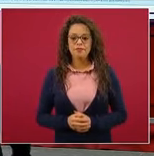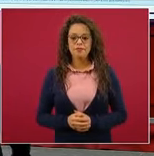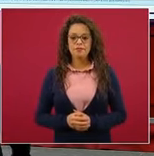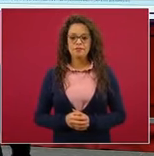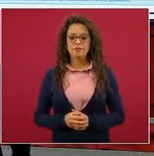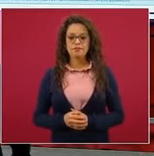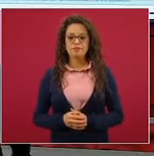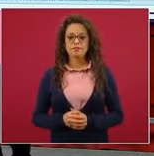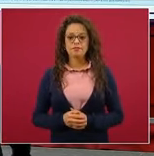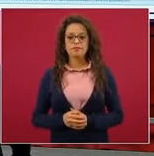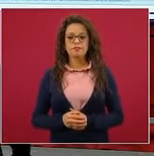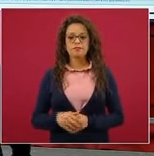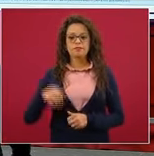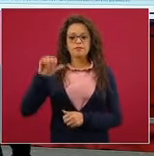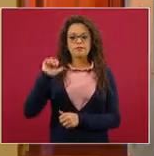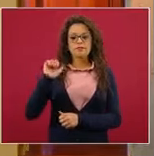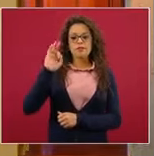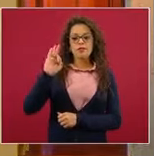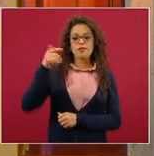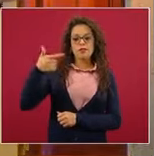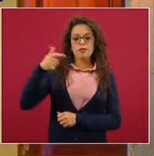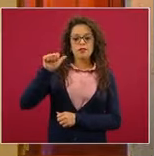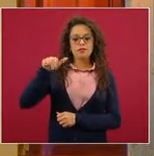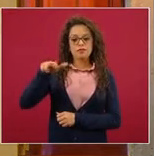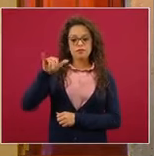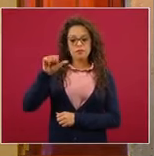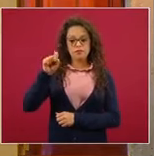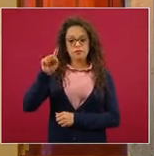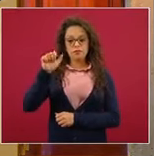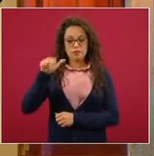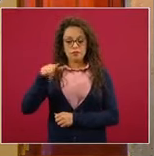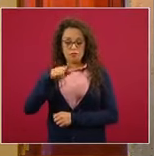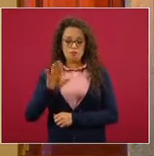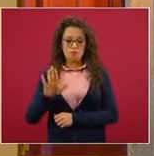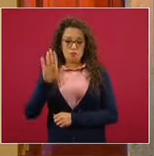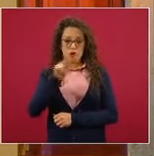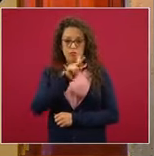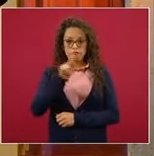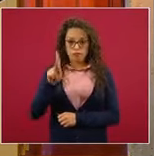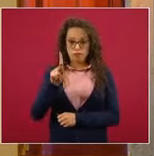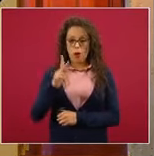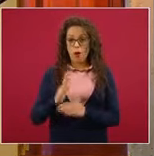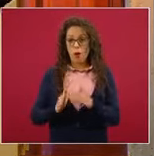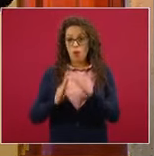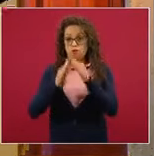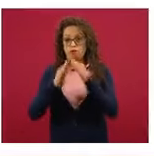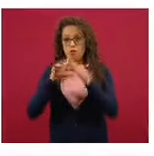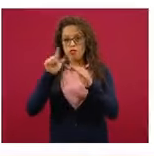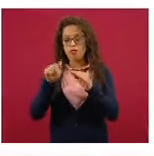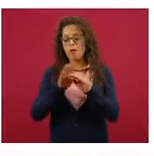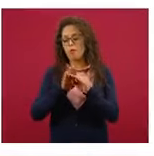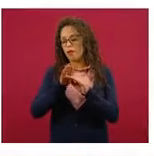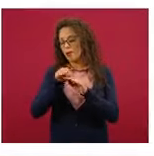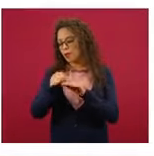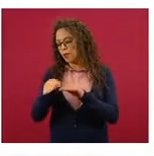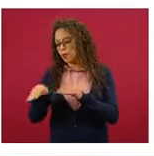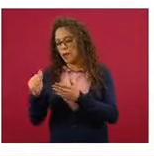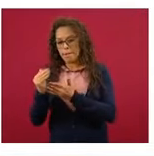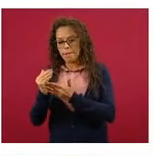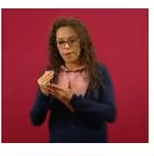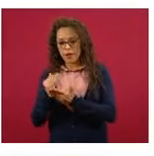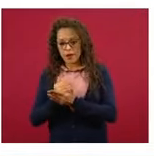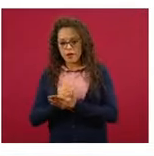Afganistán es otro país con una característica similar, un primer pico, un descenso y luego una manutención de